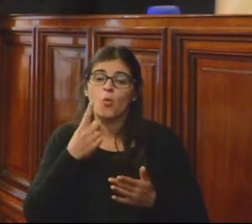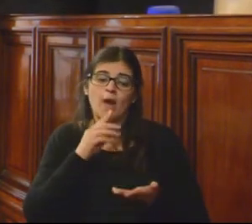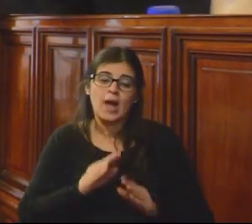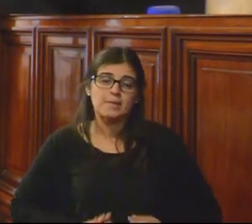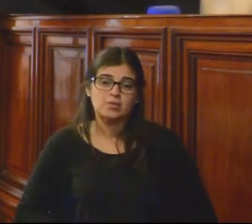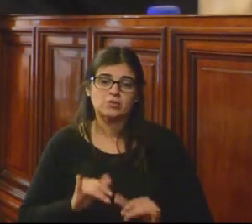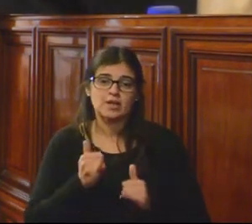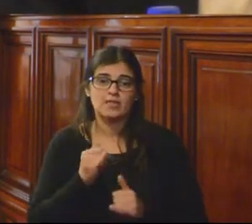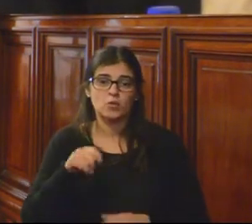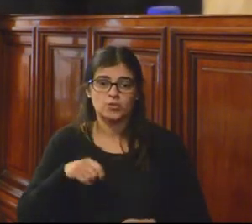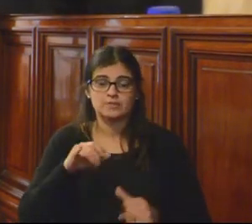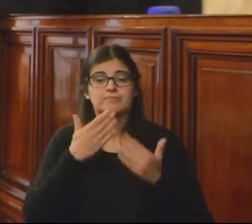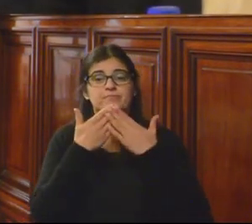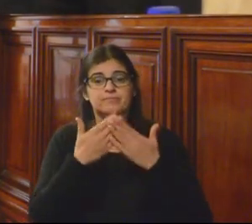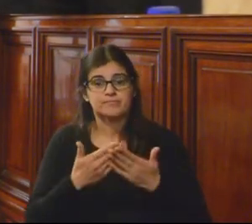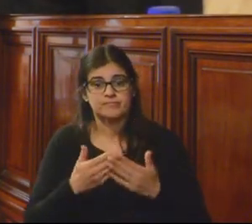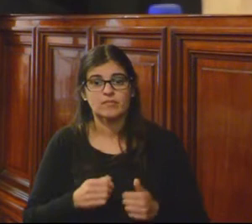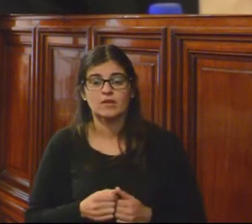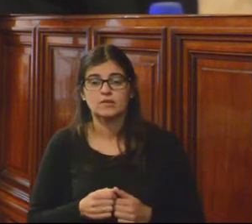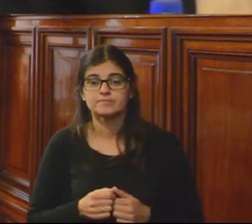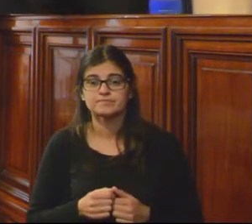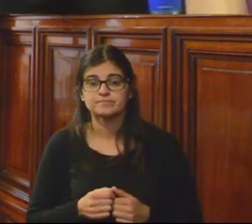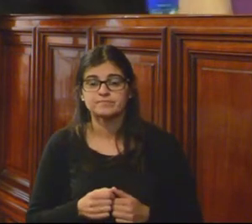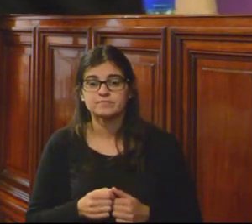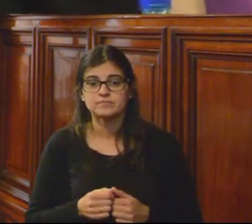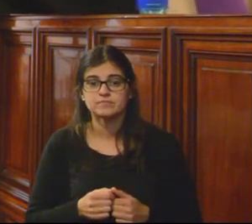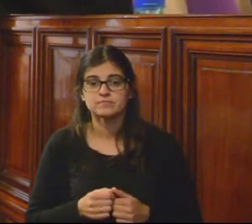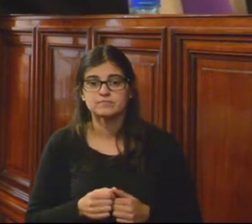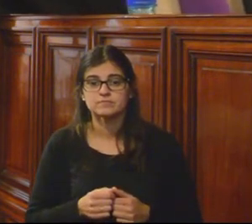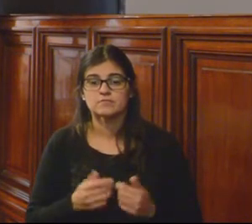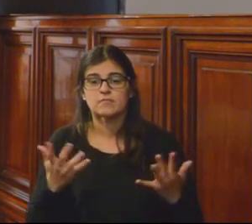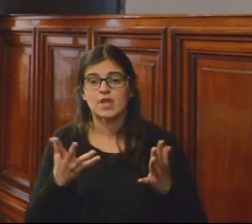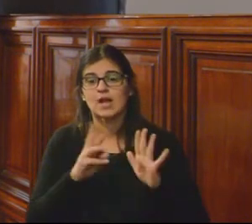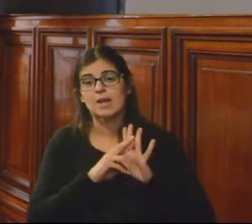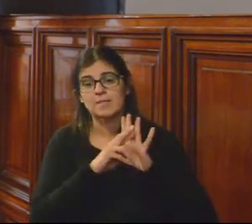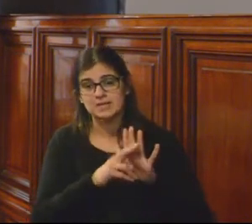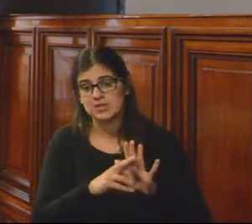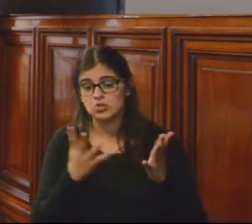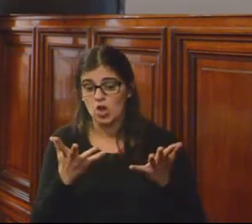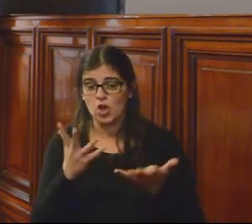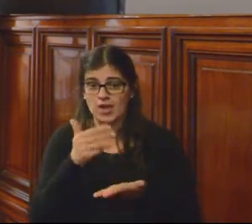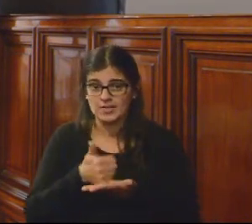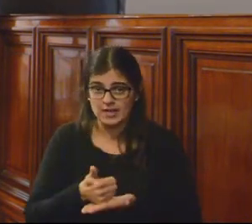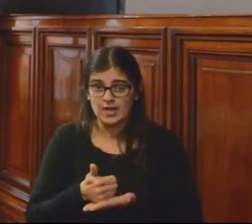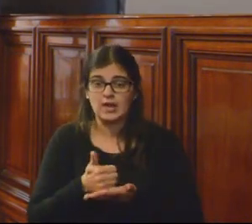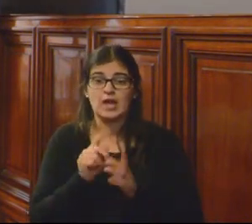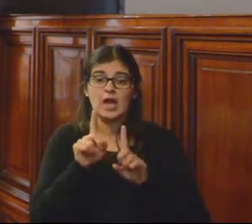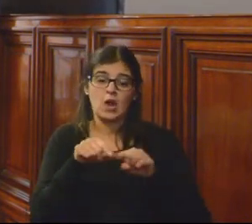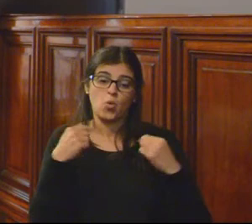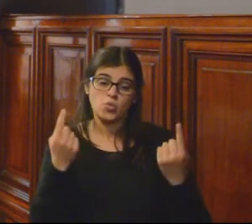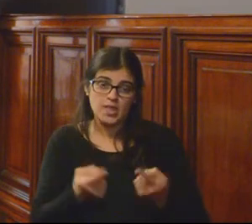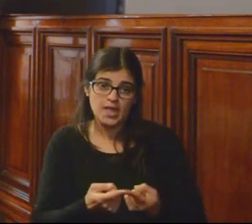de justicia. Muchas gracias. Muchísimas gracias a las representaciones presentes, a ustedes que nos